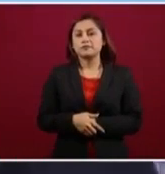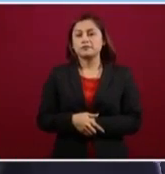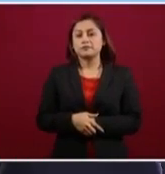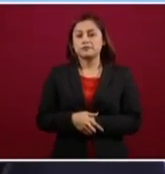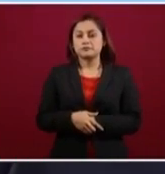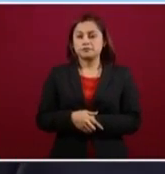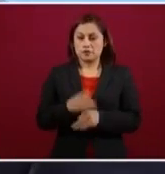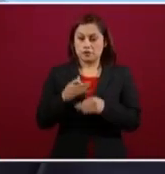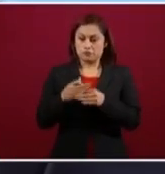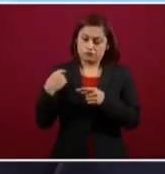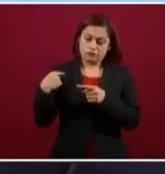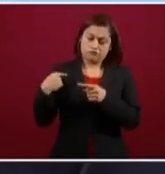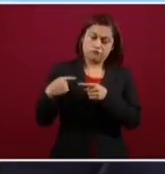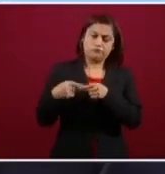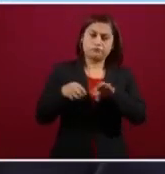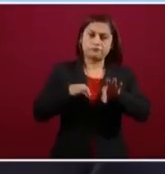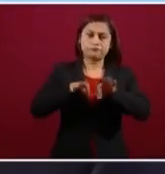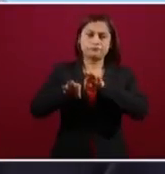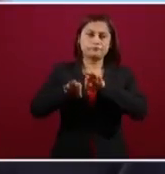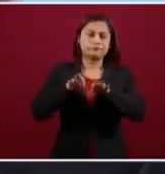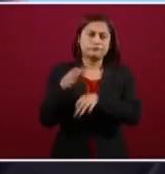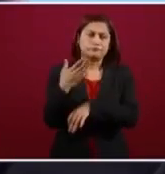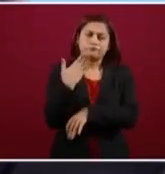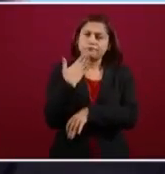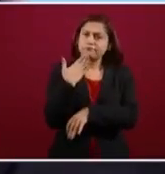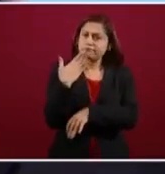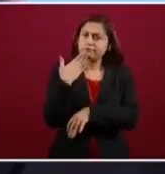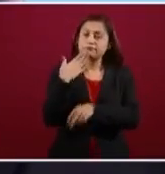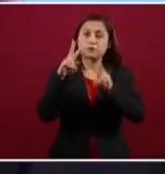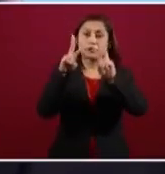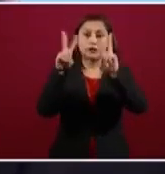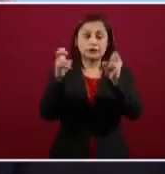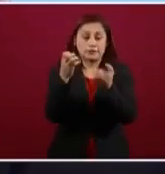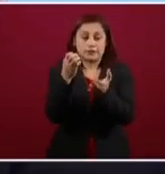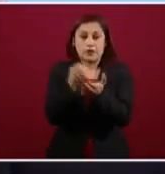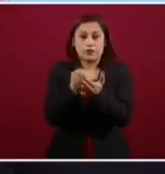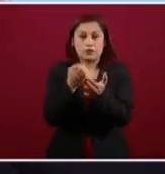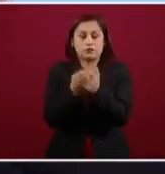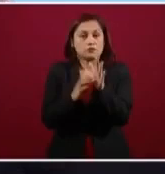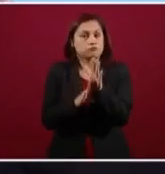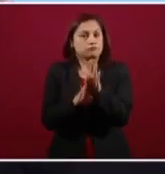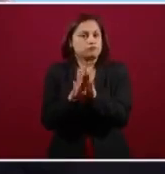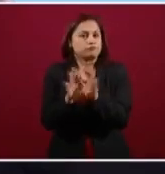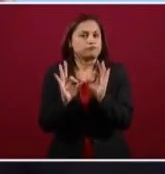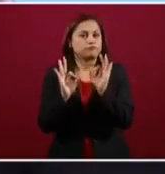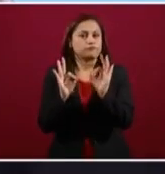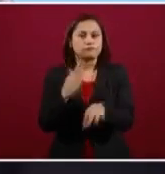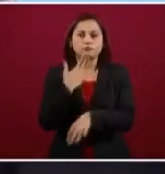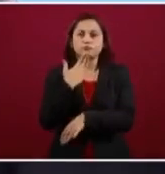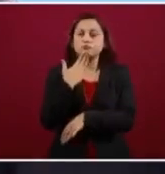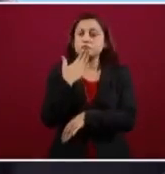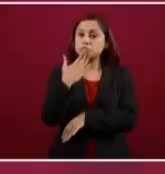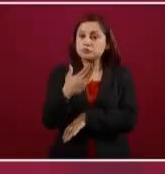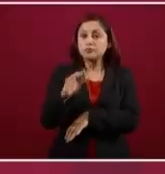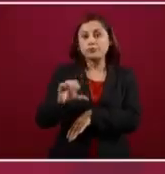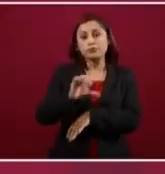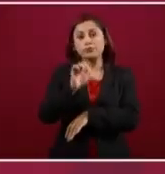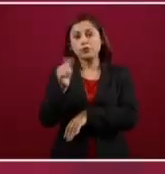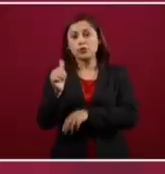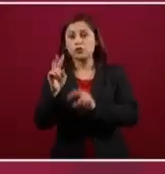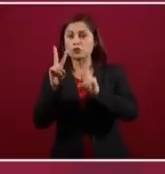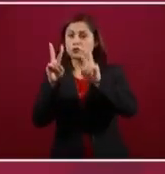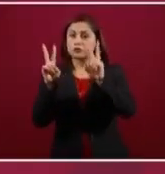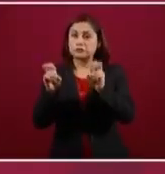vamos muy bien en la parte económica, en lo que tiene que ver con el bienestar.